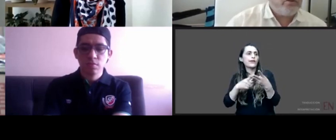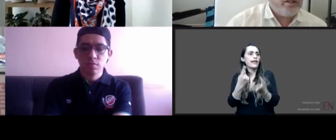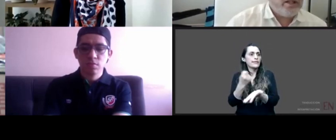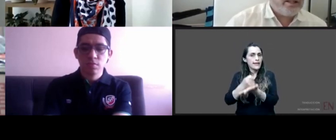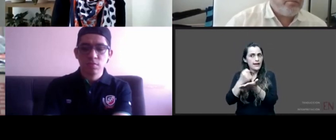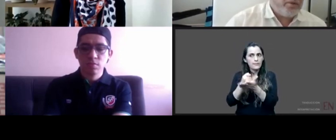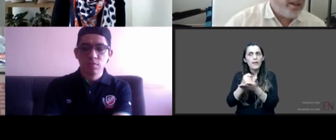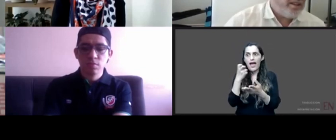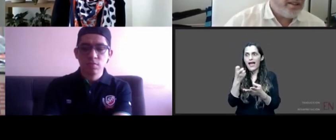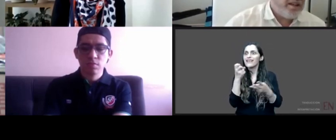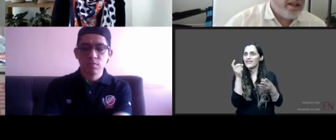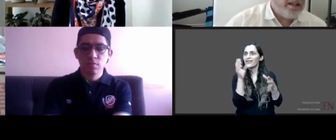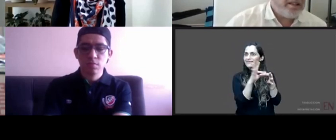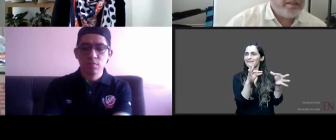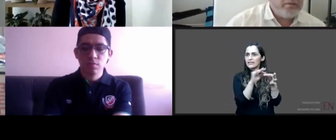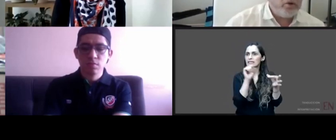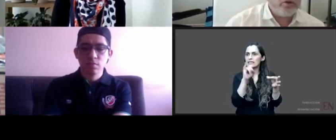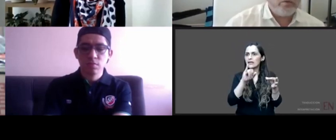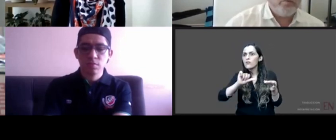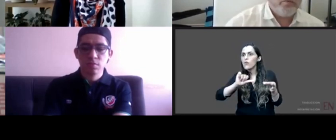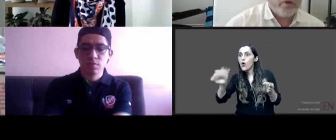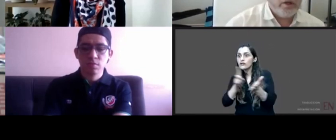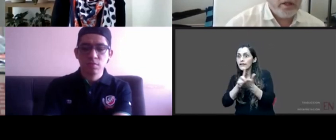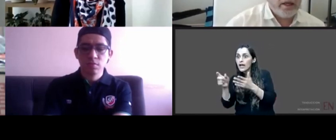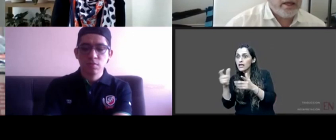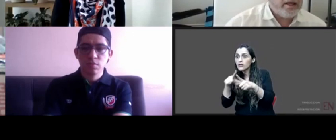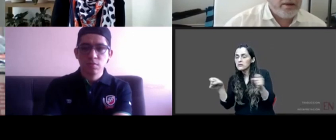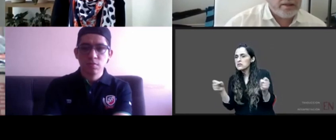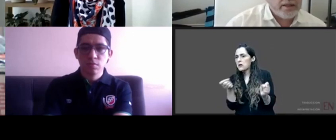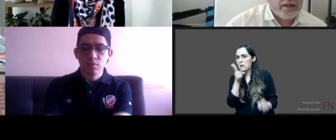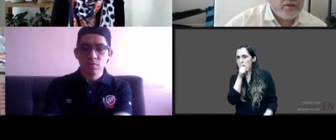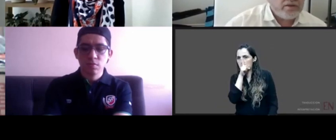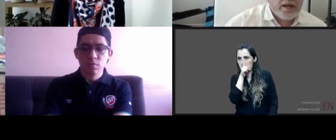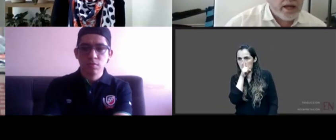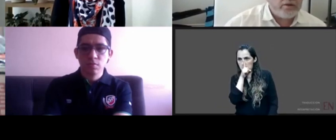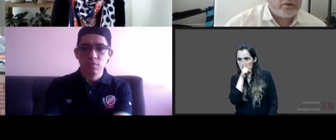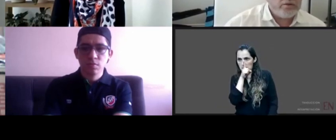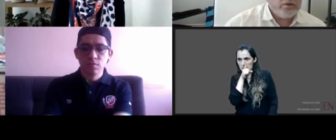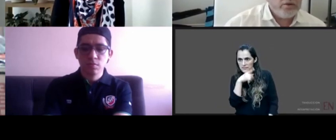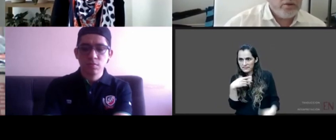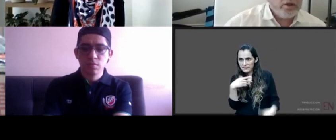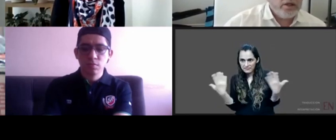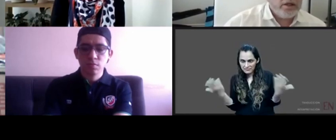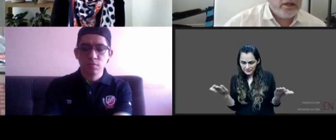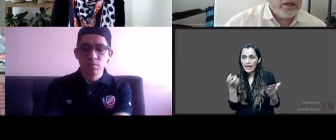caso de los indígenas, pues que el testimonio de Gilberta es claro.